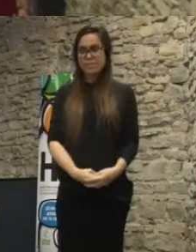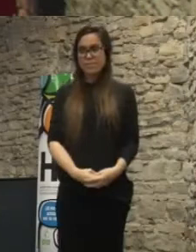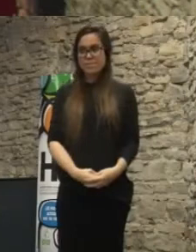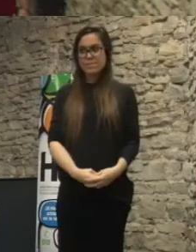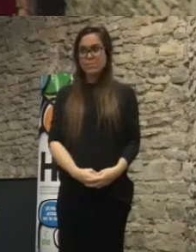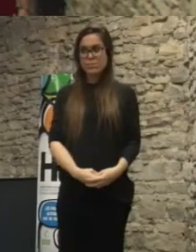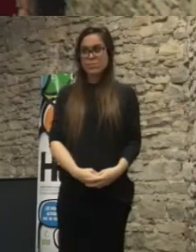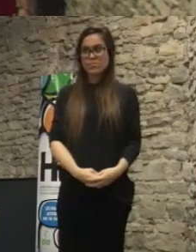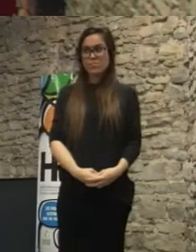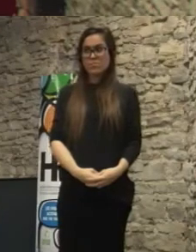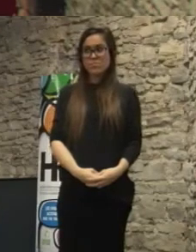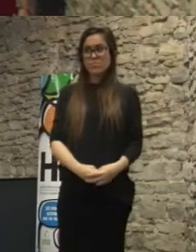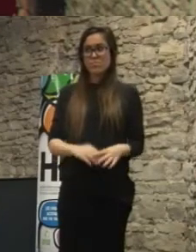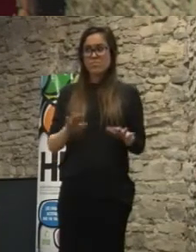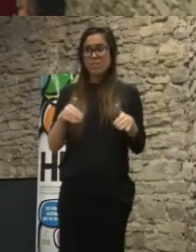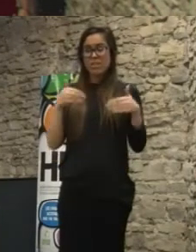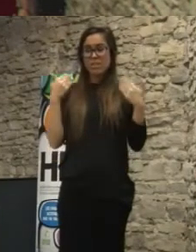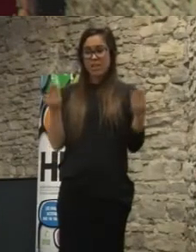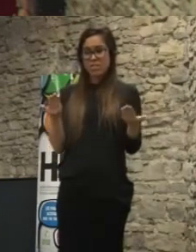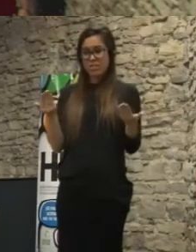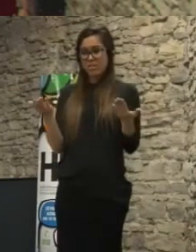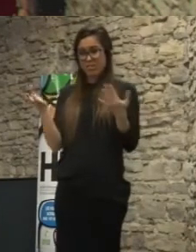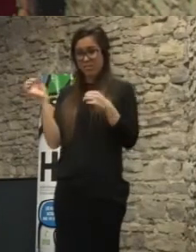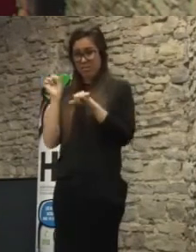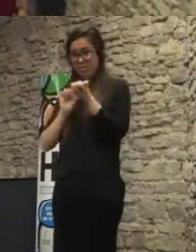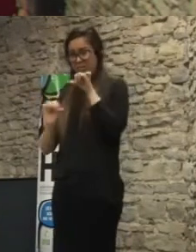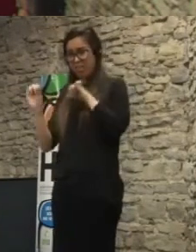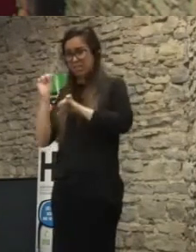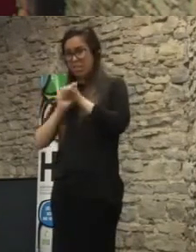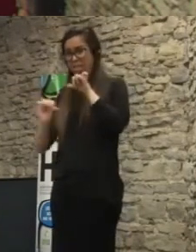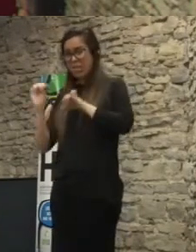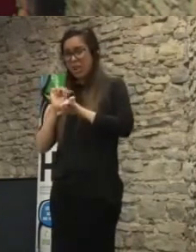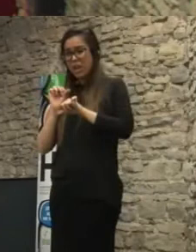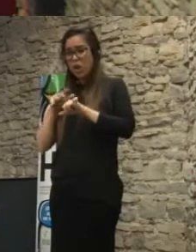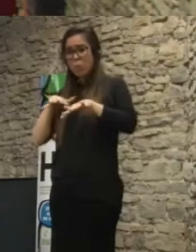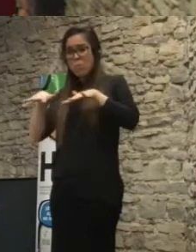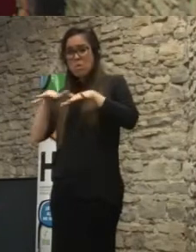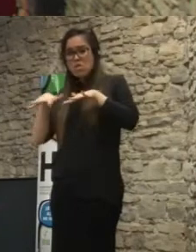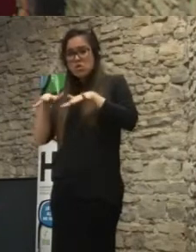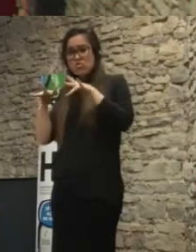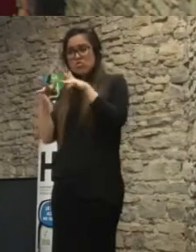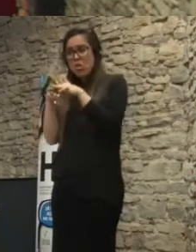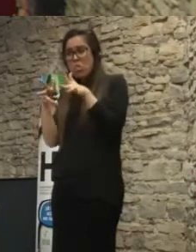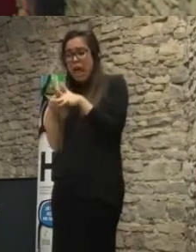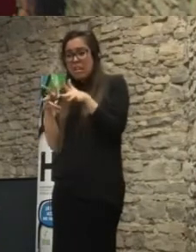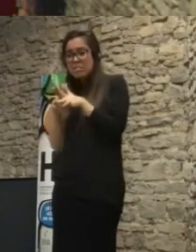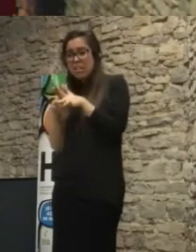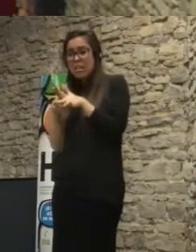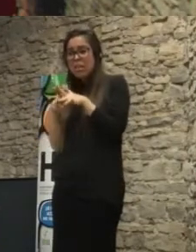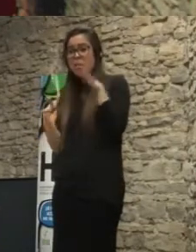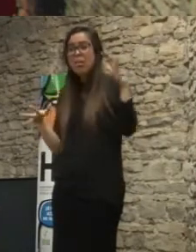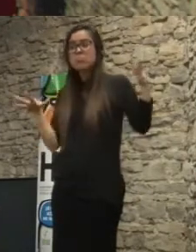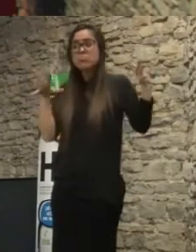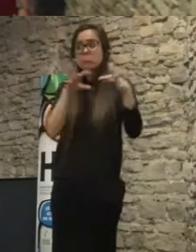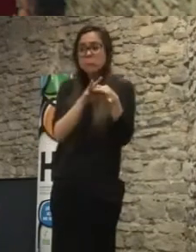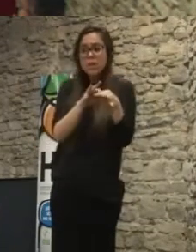intervención en ese carácter permanente de las asociaciones como movimientos sociales y a la vez impulsar